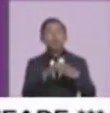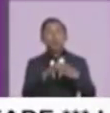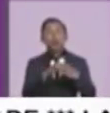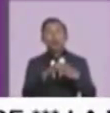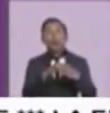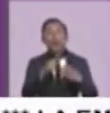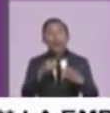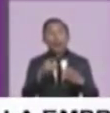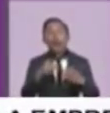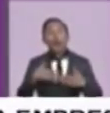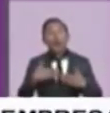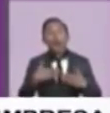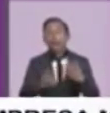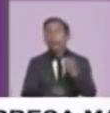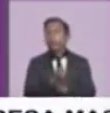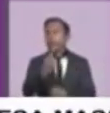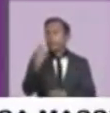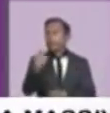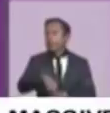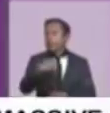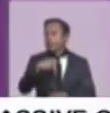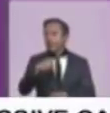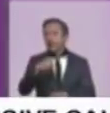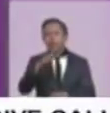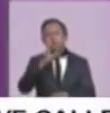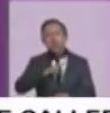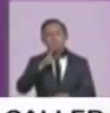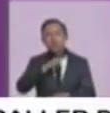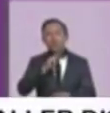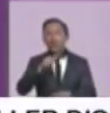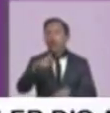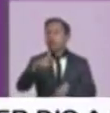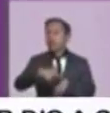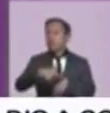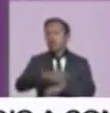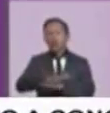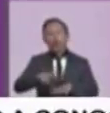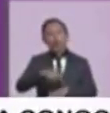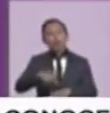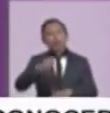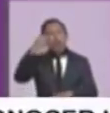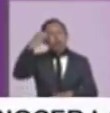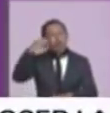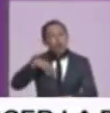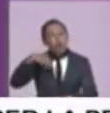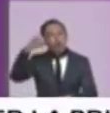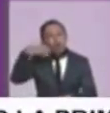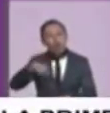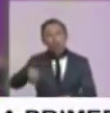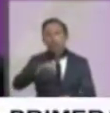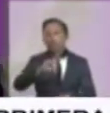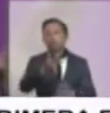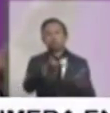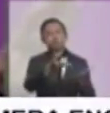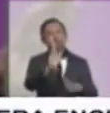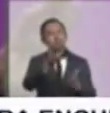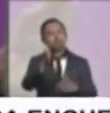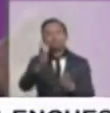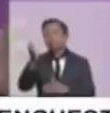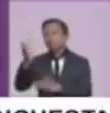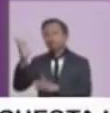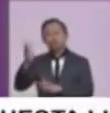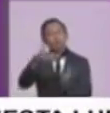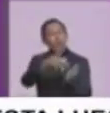decir, mira, primero, antes que todo, vamos a ponernos nosotros de acuerdo, no nos atacamos, digamos, hacemos